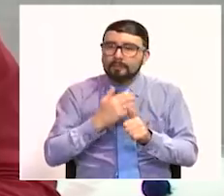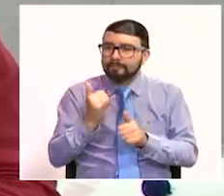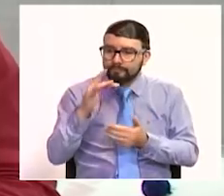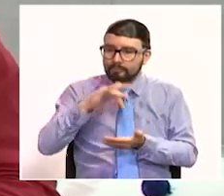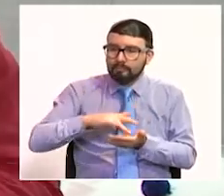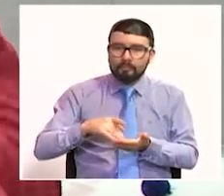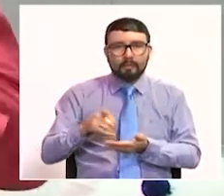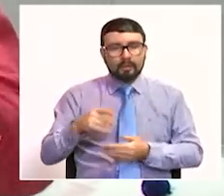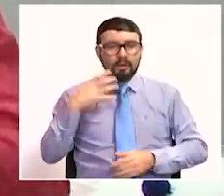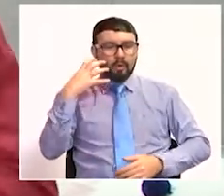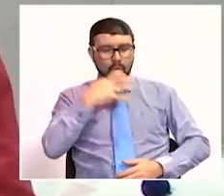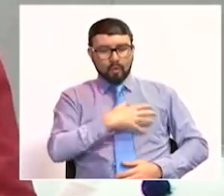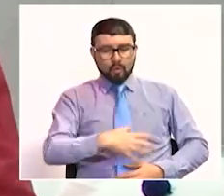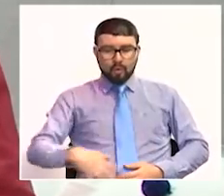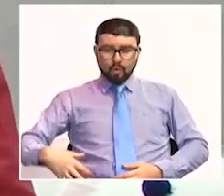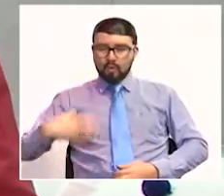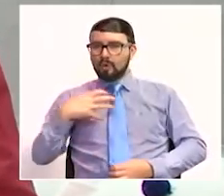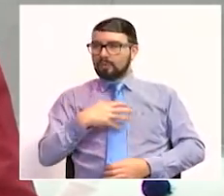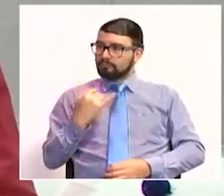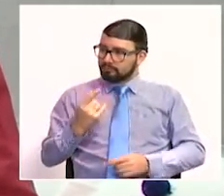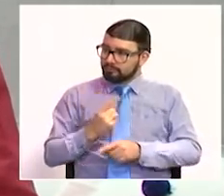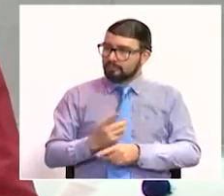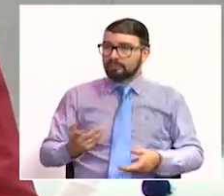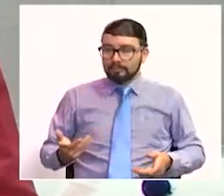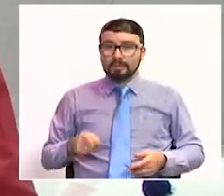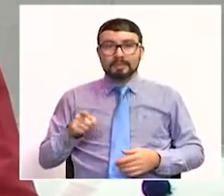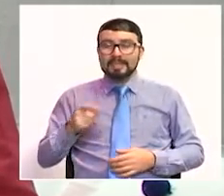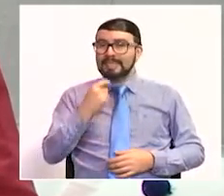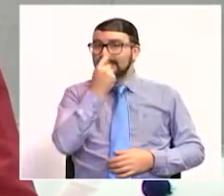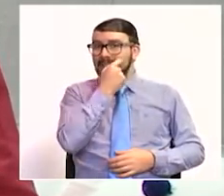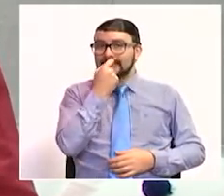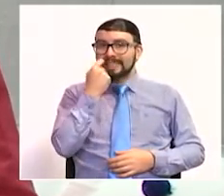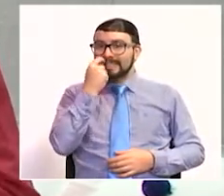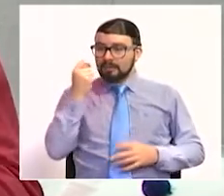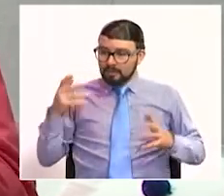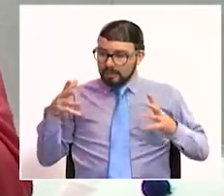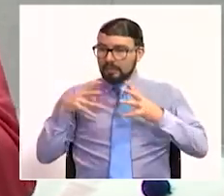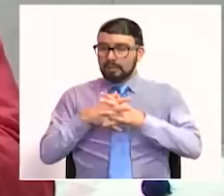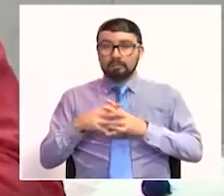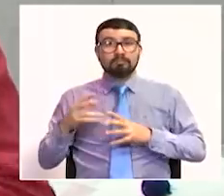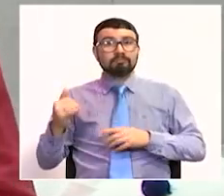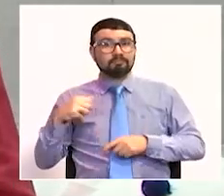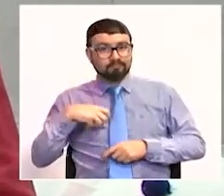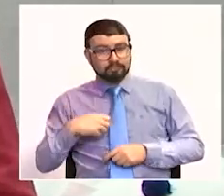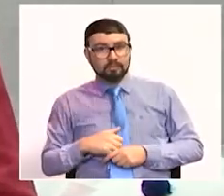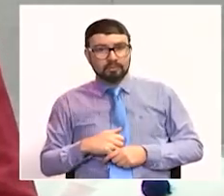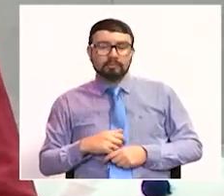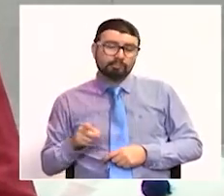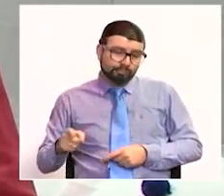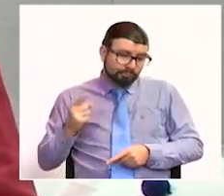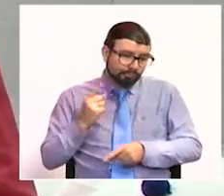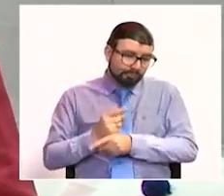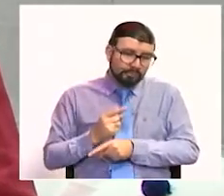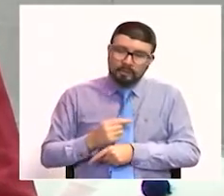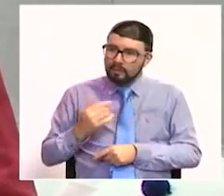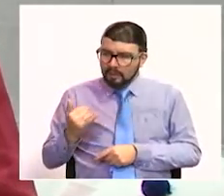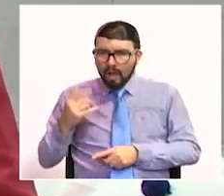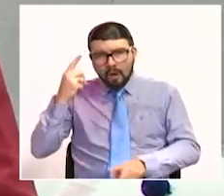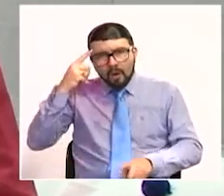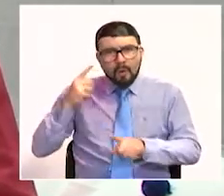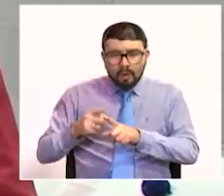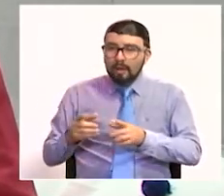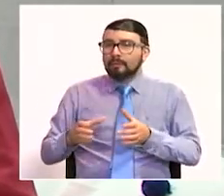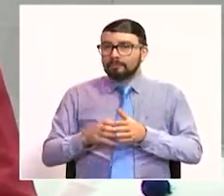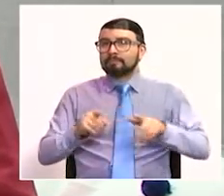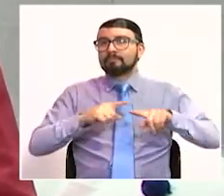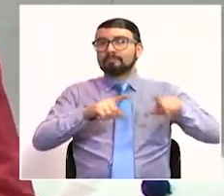de los órganos. Eso es la odontología integral de la odontología neurofocal. Y a eso es lo que nosotros apuntamos en nuestros parques de la